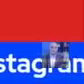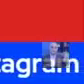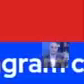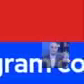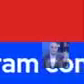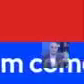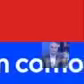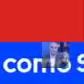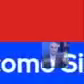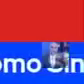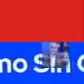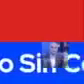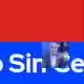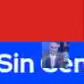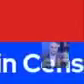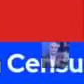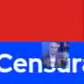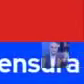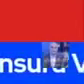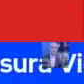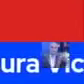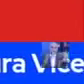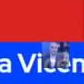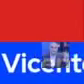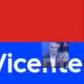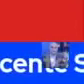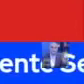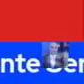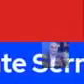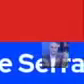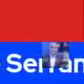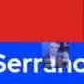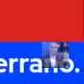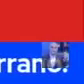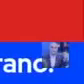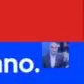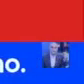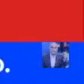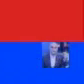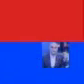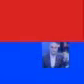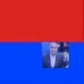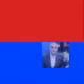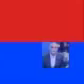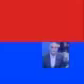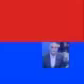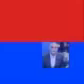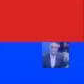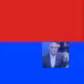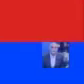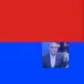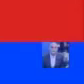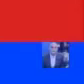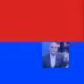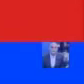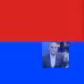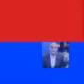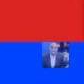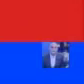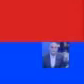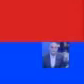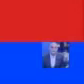las necesidades reales de las MIPYMES, porque ellos dicen, no, pues mejor, en lugar de darme un crédito,